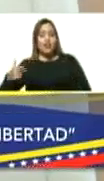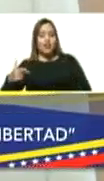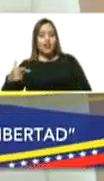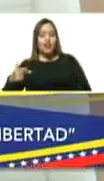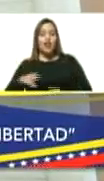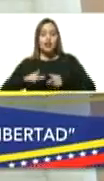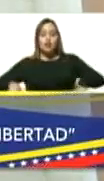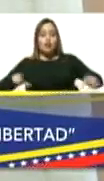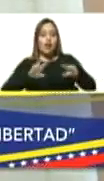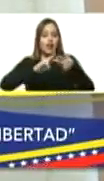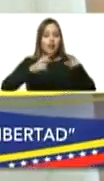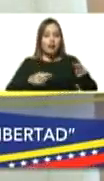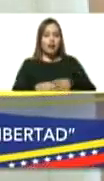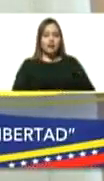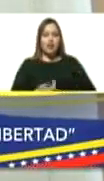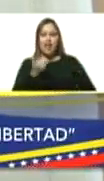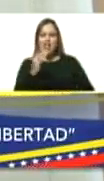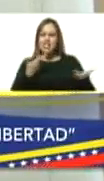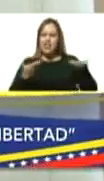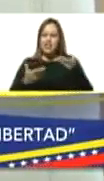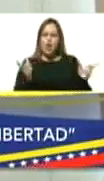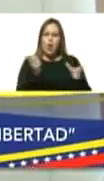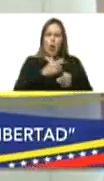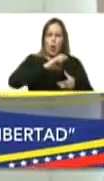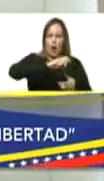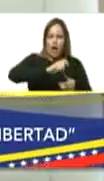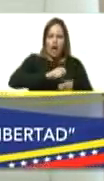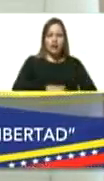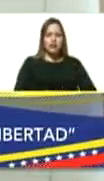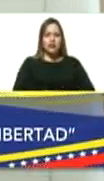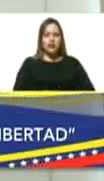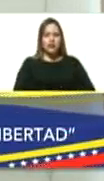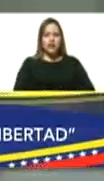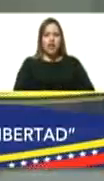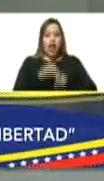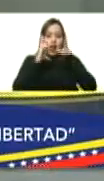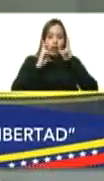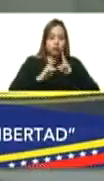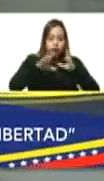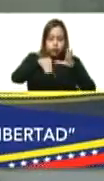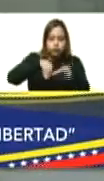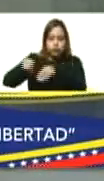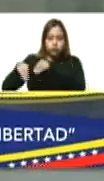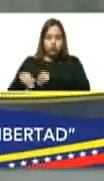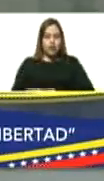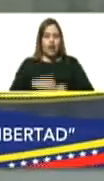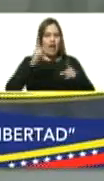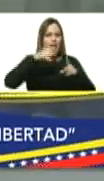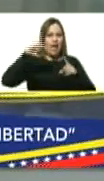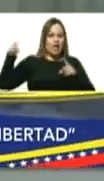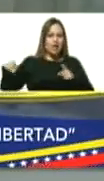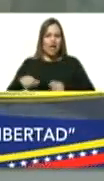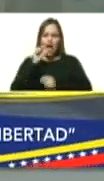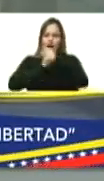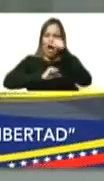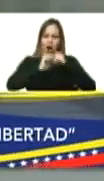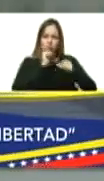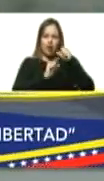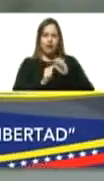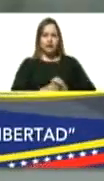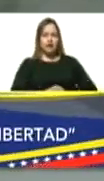paz. Contamos con los servicios de gas doméstico, de aseo urbano, electricidad, agua,